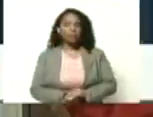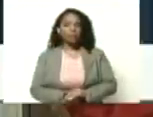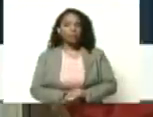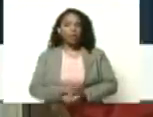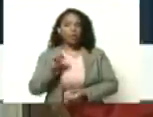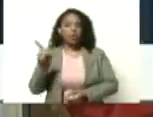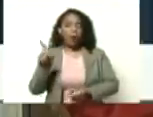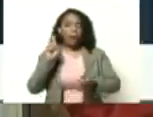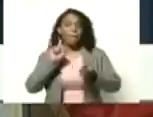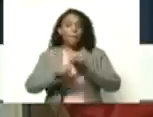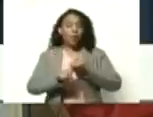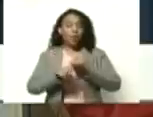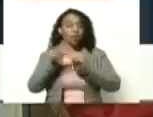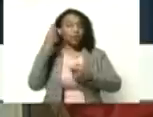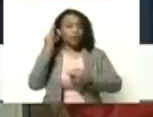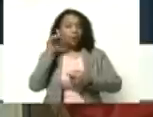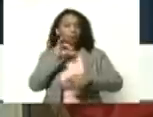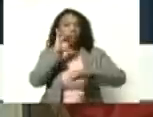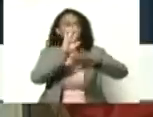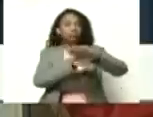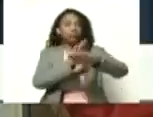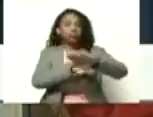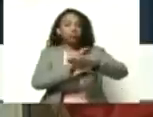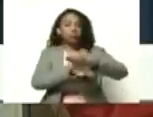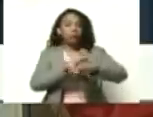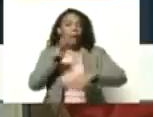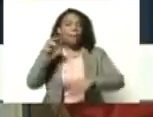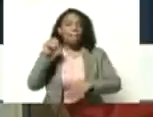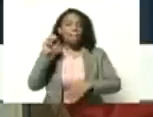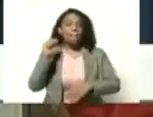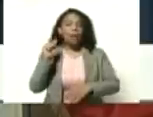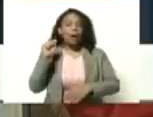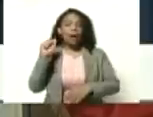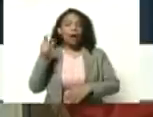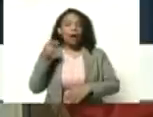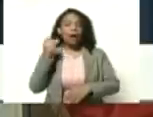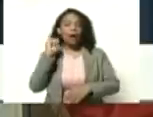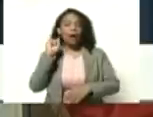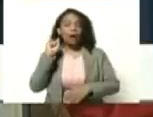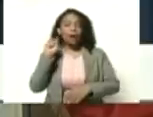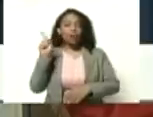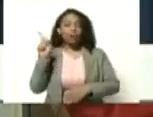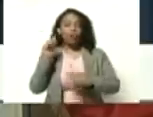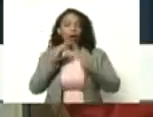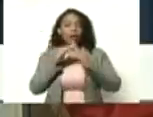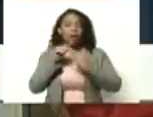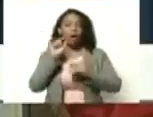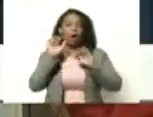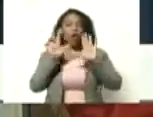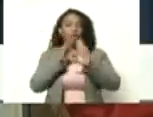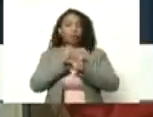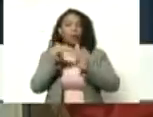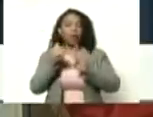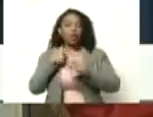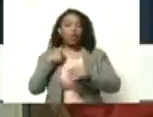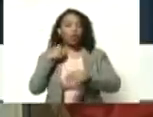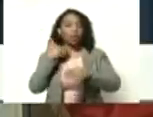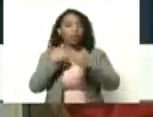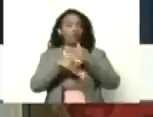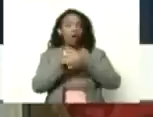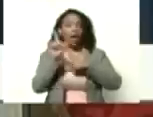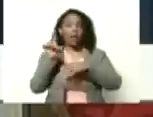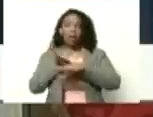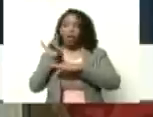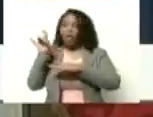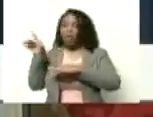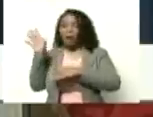informa maggi kumar en que ese día salió de su vivienda a las ocho y media ella deja